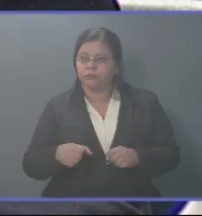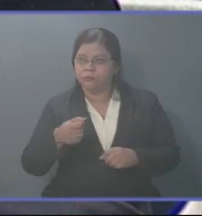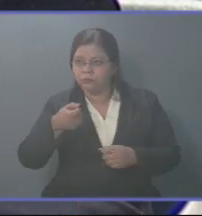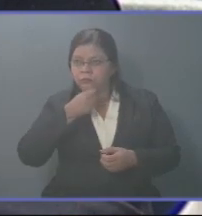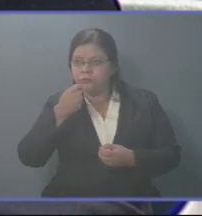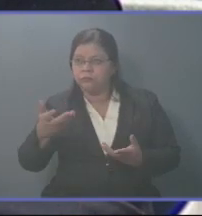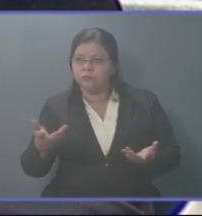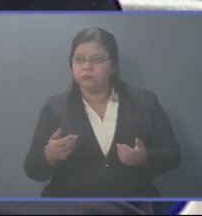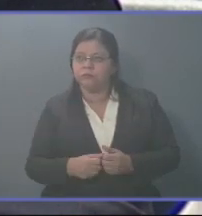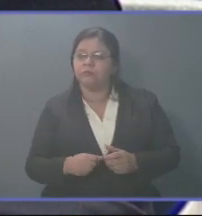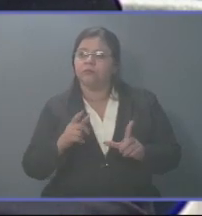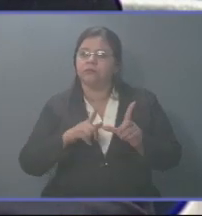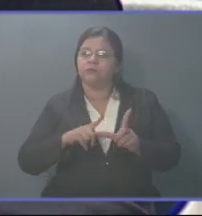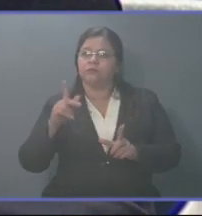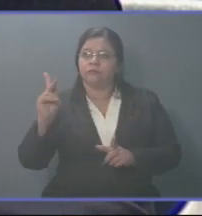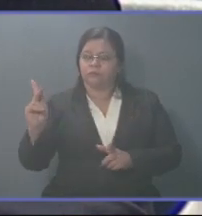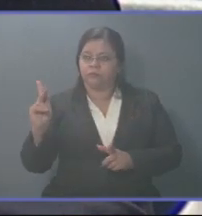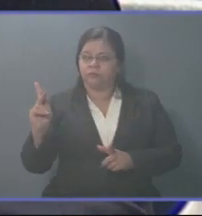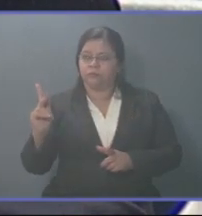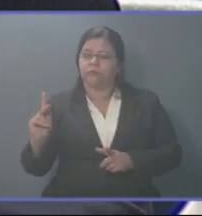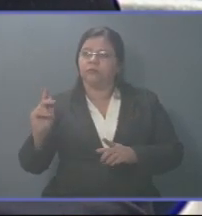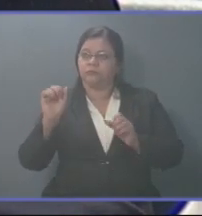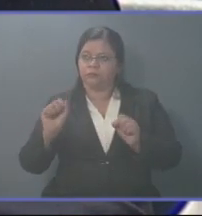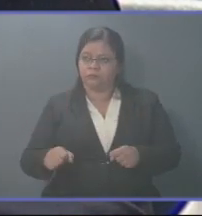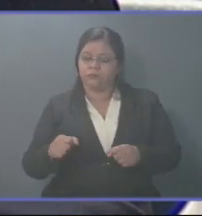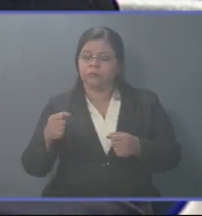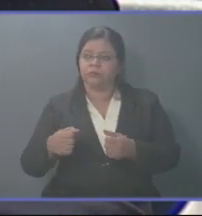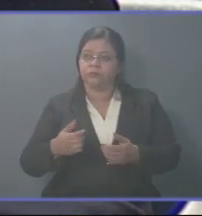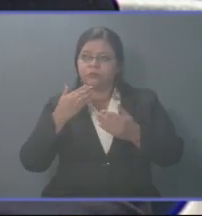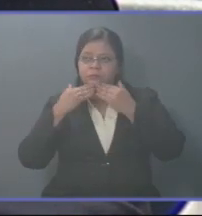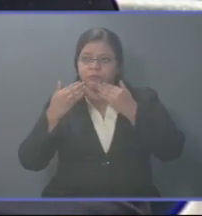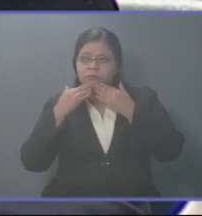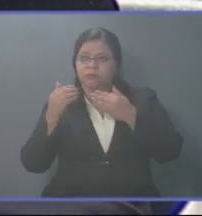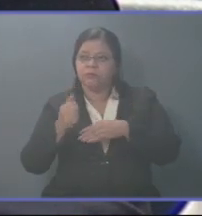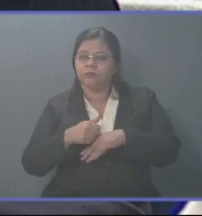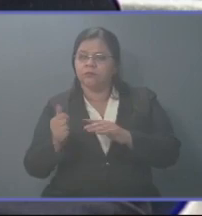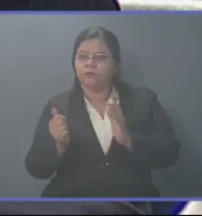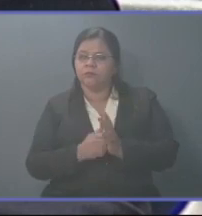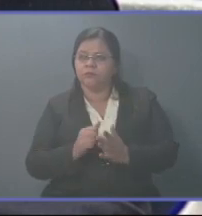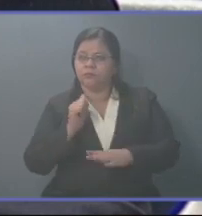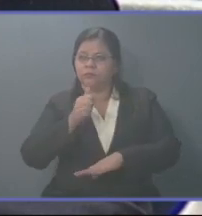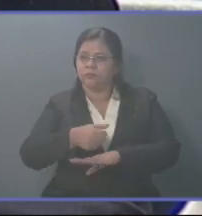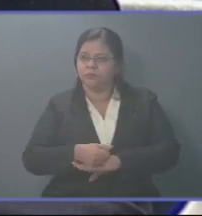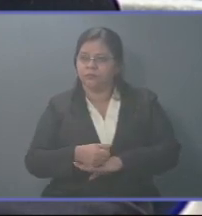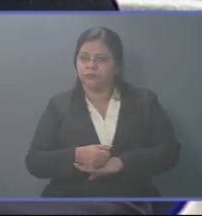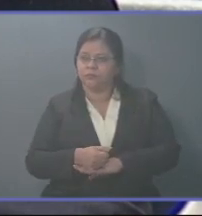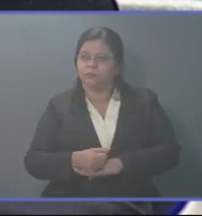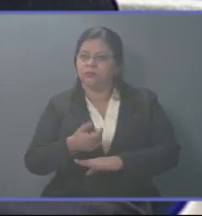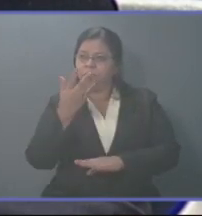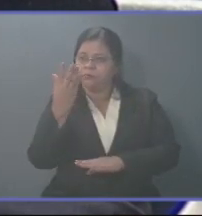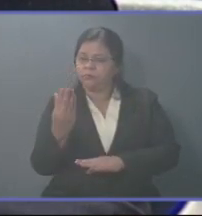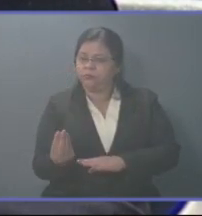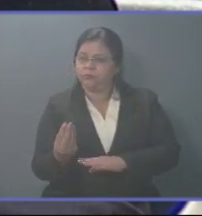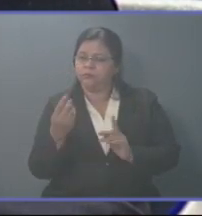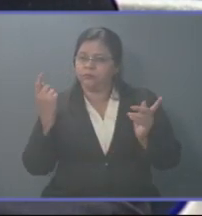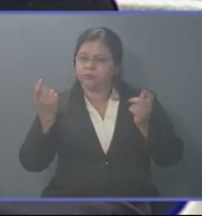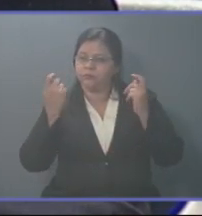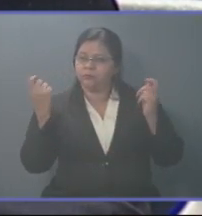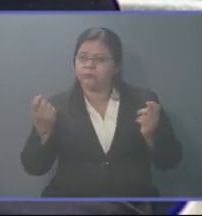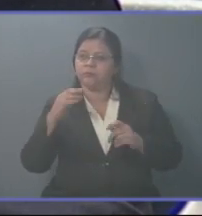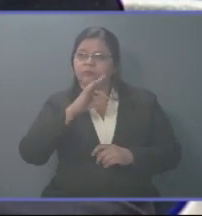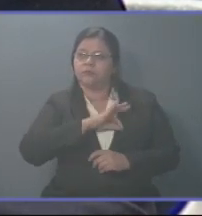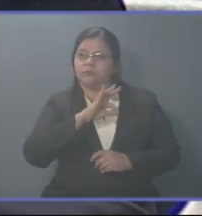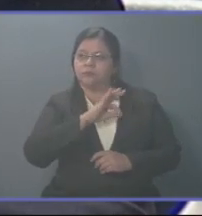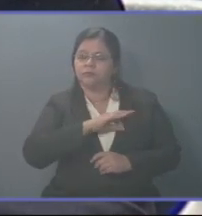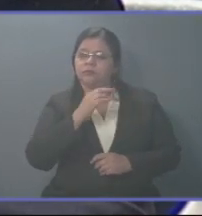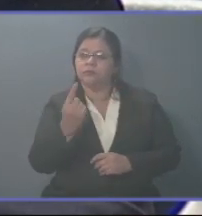difusión. K. Proponer a la Asamblea Legislativa el establecimiento de fechas conmemorativas en beneficio de las